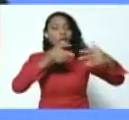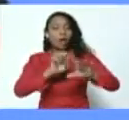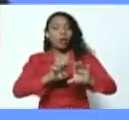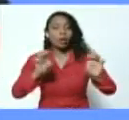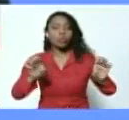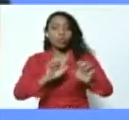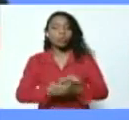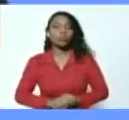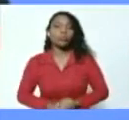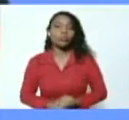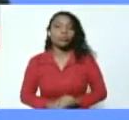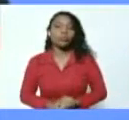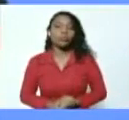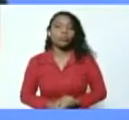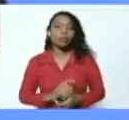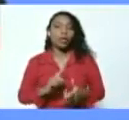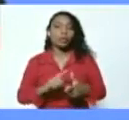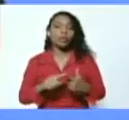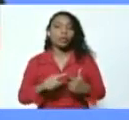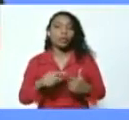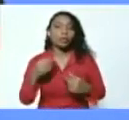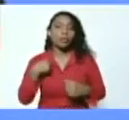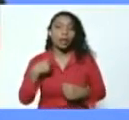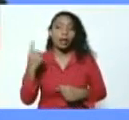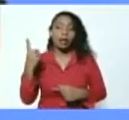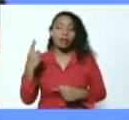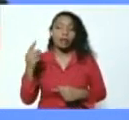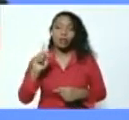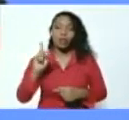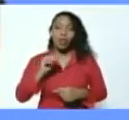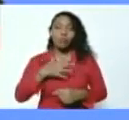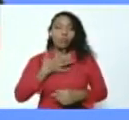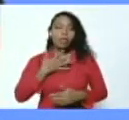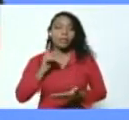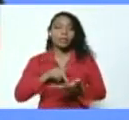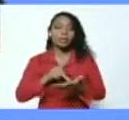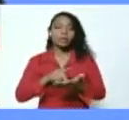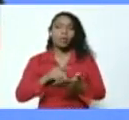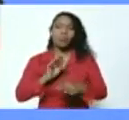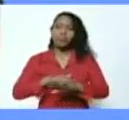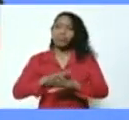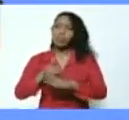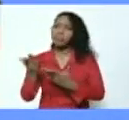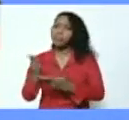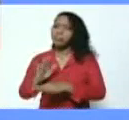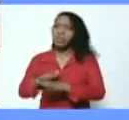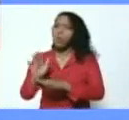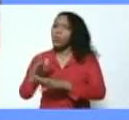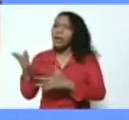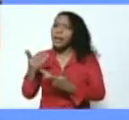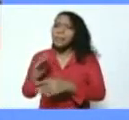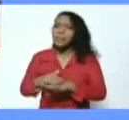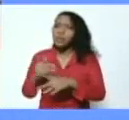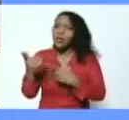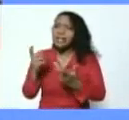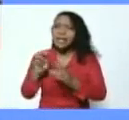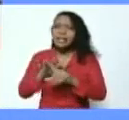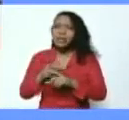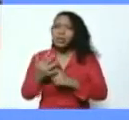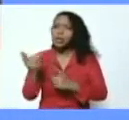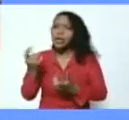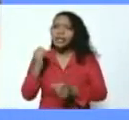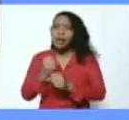educadores, entonces me enteré que él no iba a estar. Y bueno, ¿y por qué? ¿Qué pasó? ¿Se le presentó alguna situación